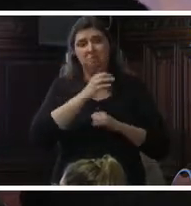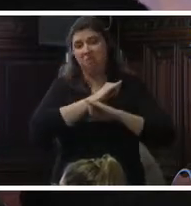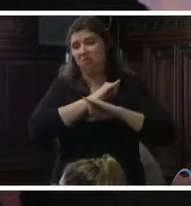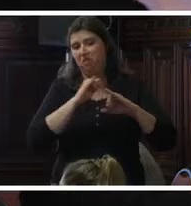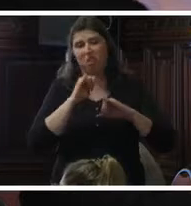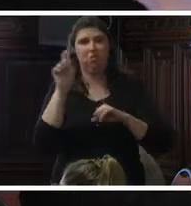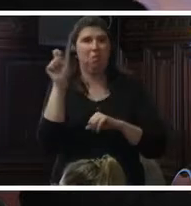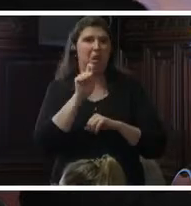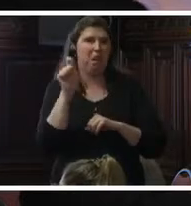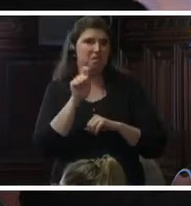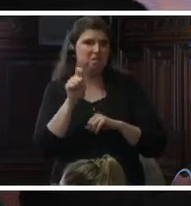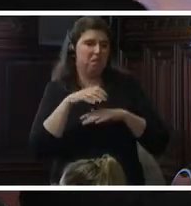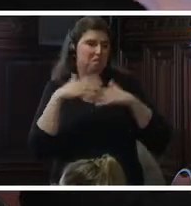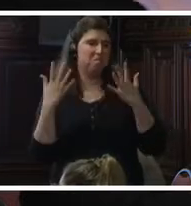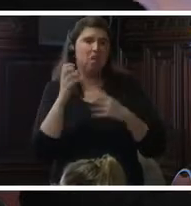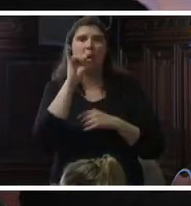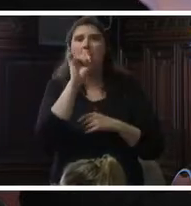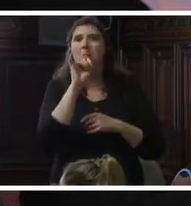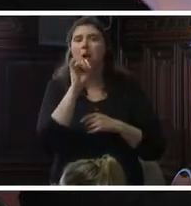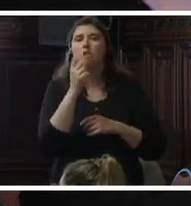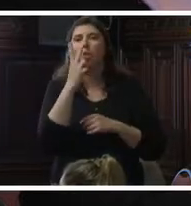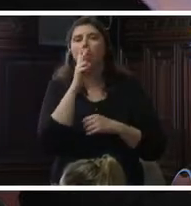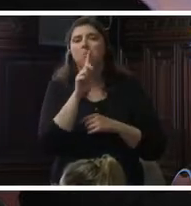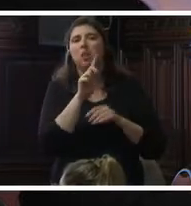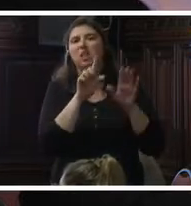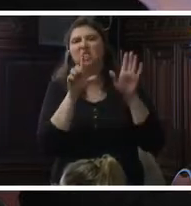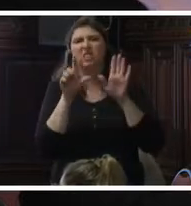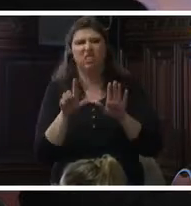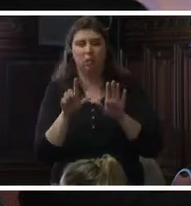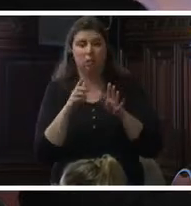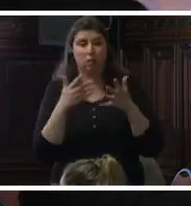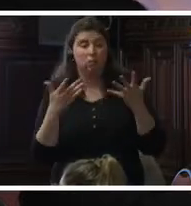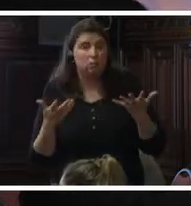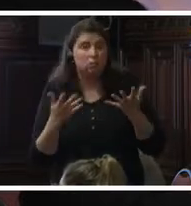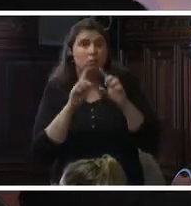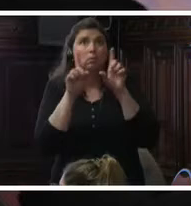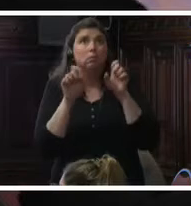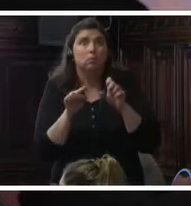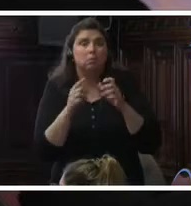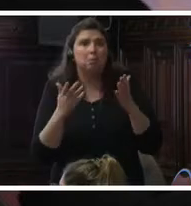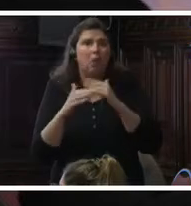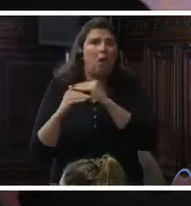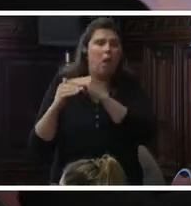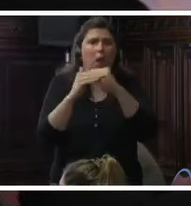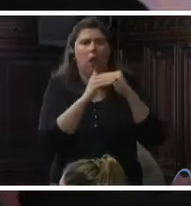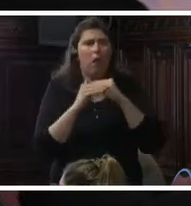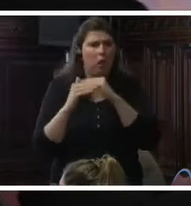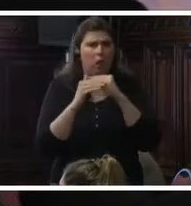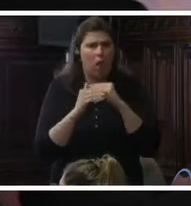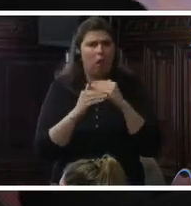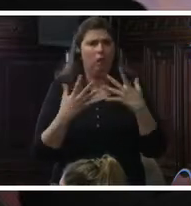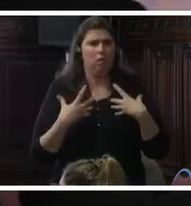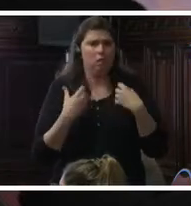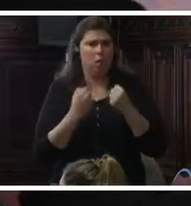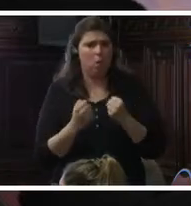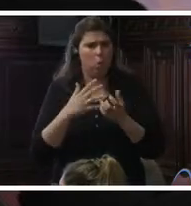pública em maio de 2017, suscitando preocupações sobre a equidade, justiça social, ambiental e reprodutiva, sem que haja até